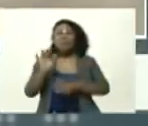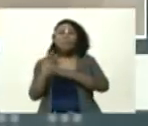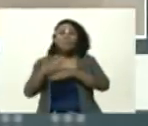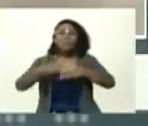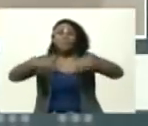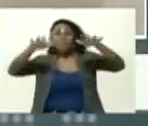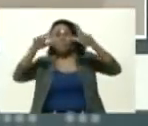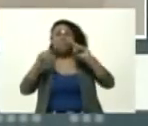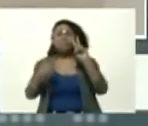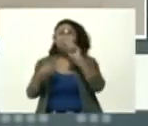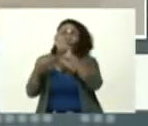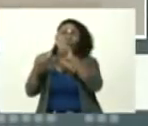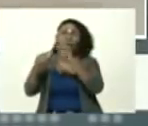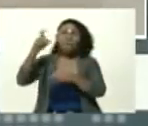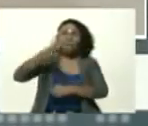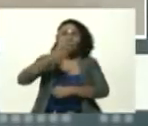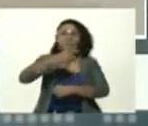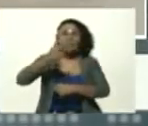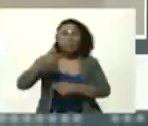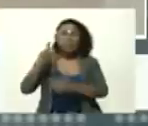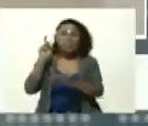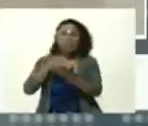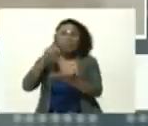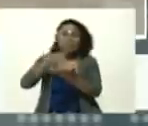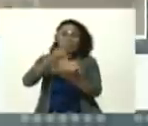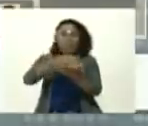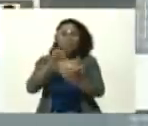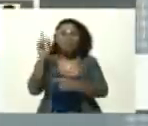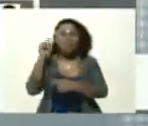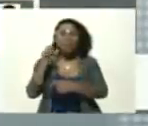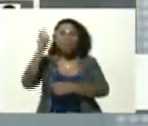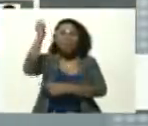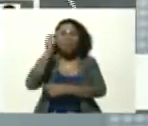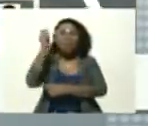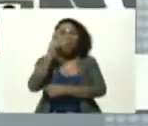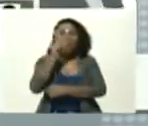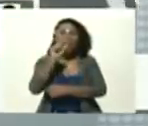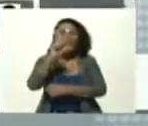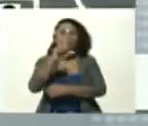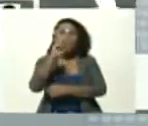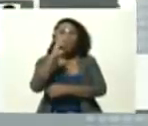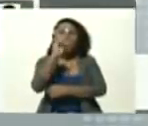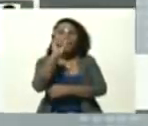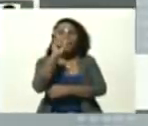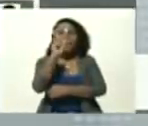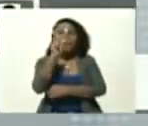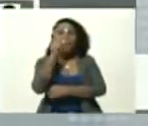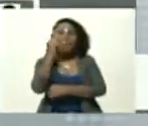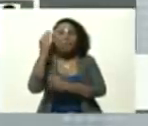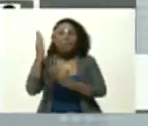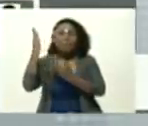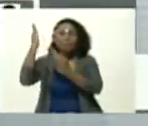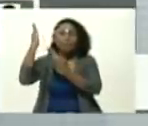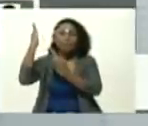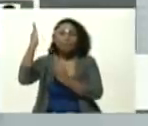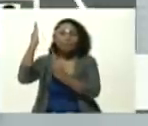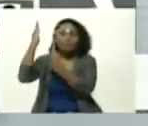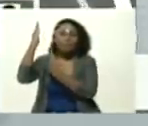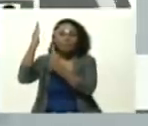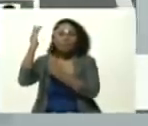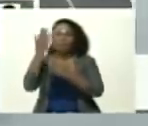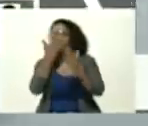gente caminando. Tenemos en contacto al diputado Luis José Marcano, quien está al